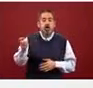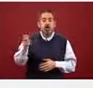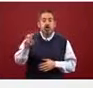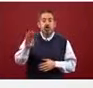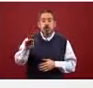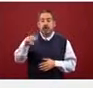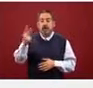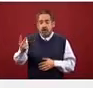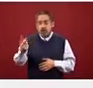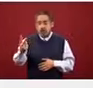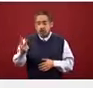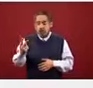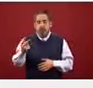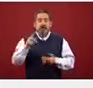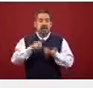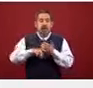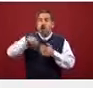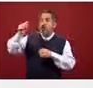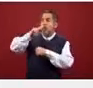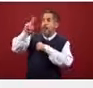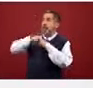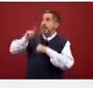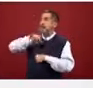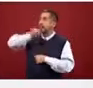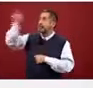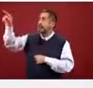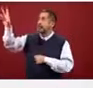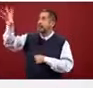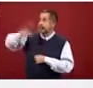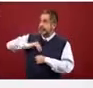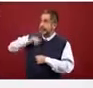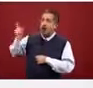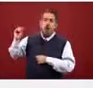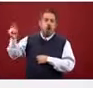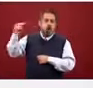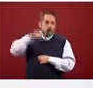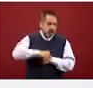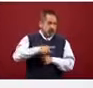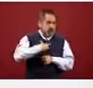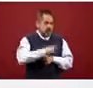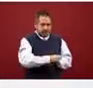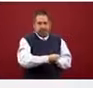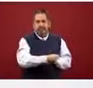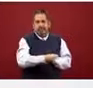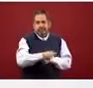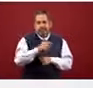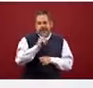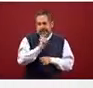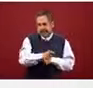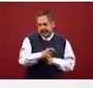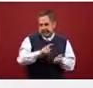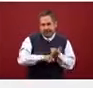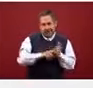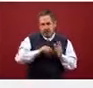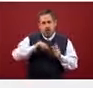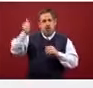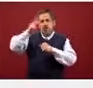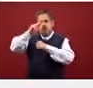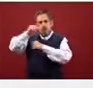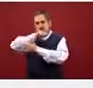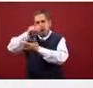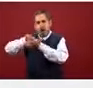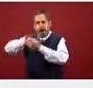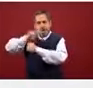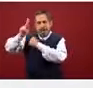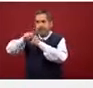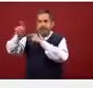292 aún son casos importados. De estos 367 casos acumulados desde